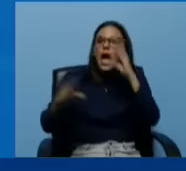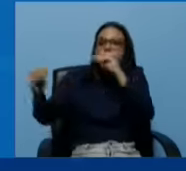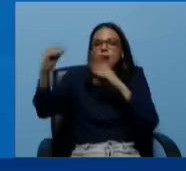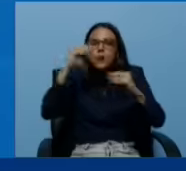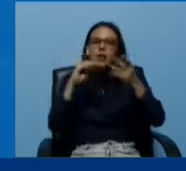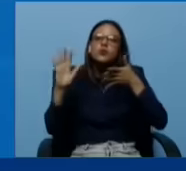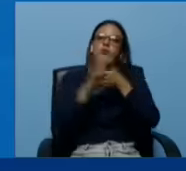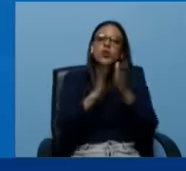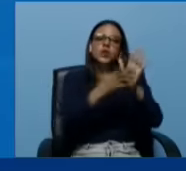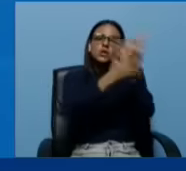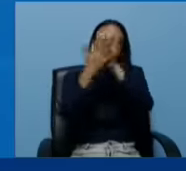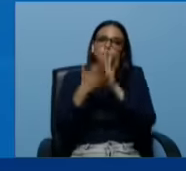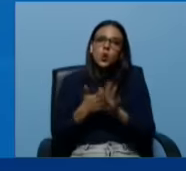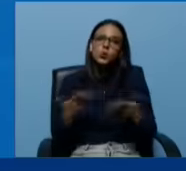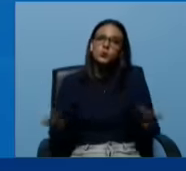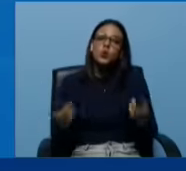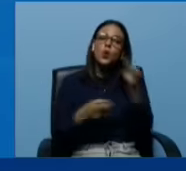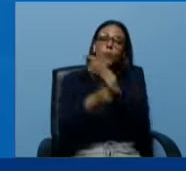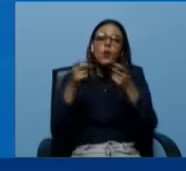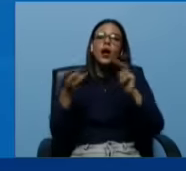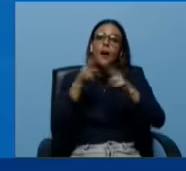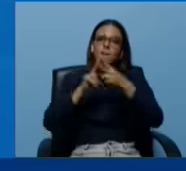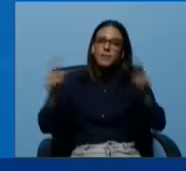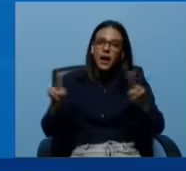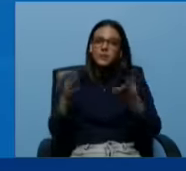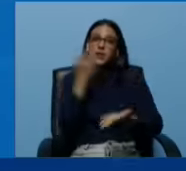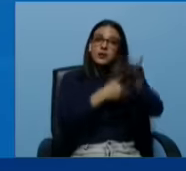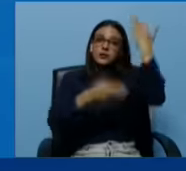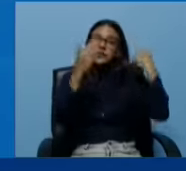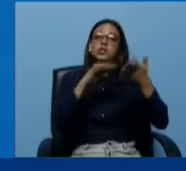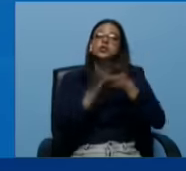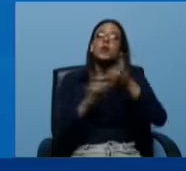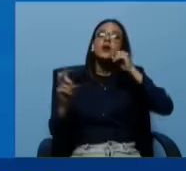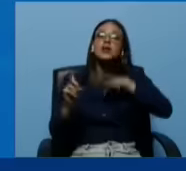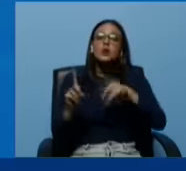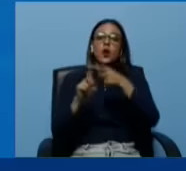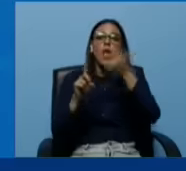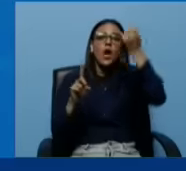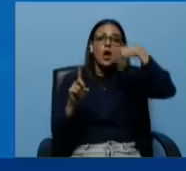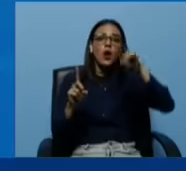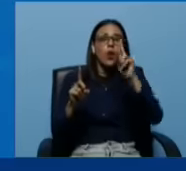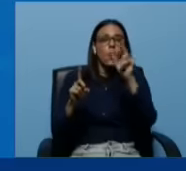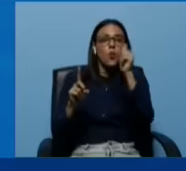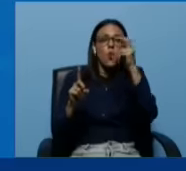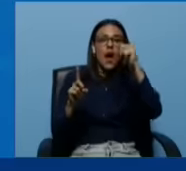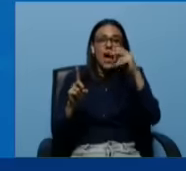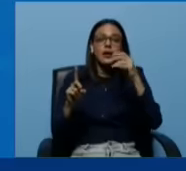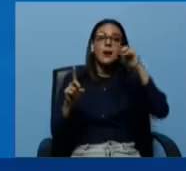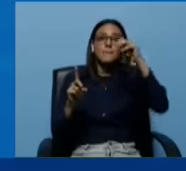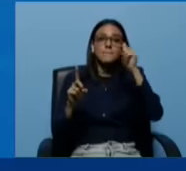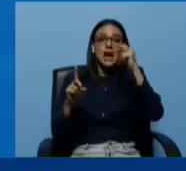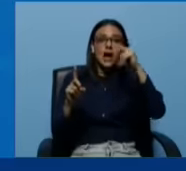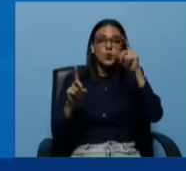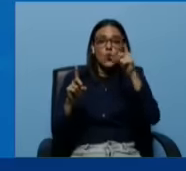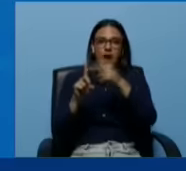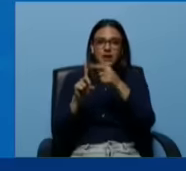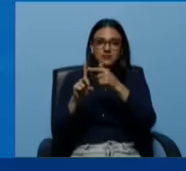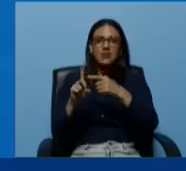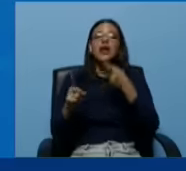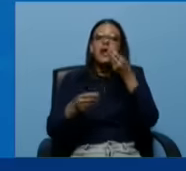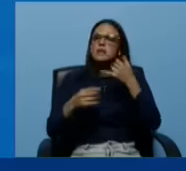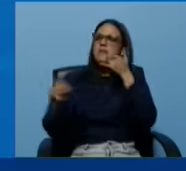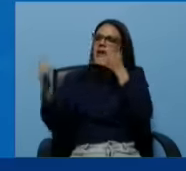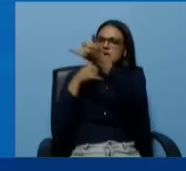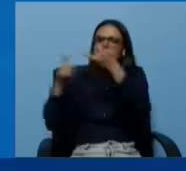Y en la época de Juan Manuel Santos ayudamos muchísimo. El expresidente Santos me llamaba de a cada rato. ¿Verdad,